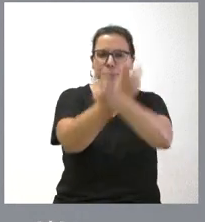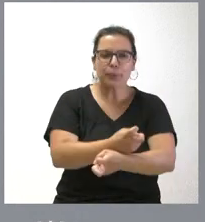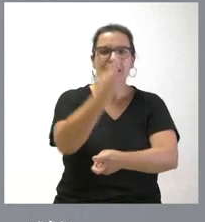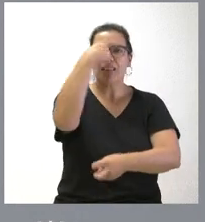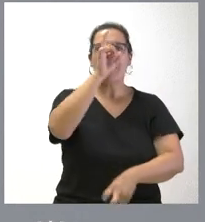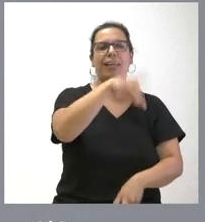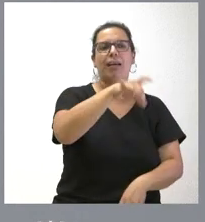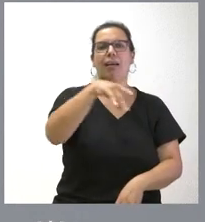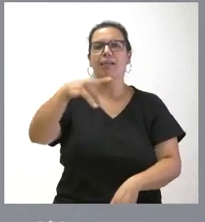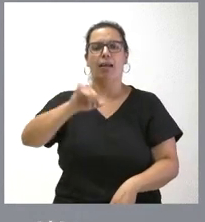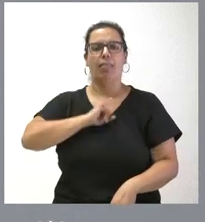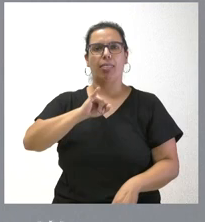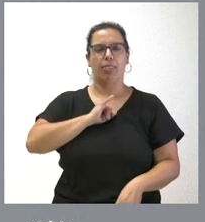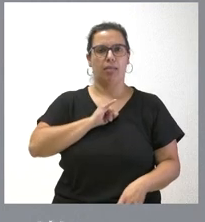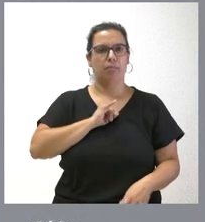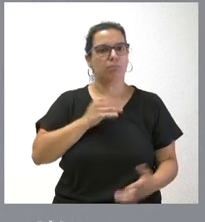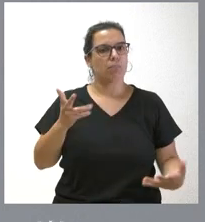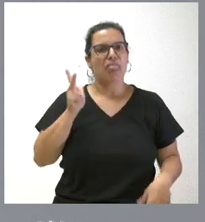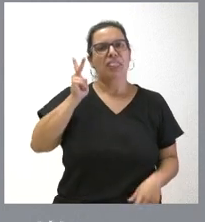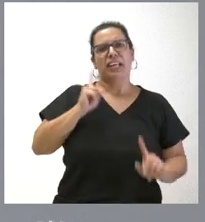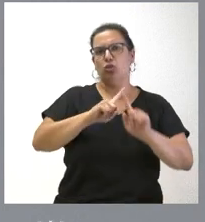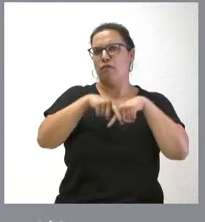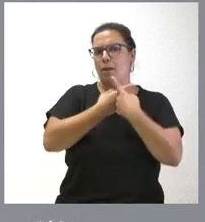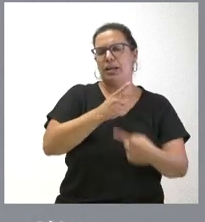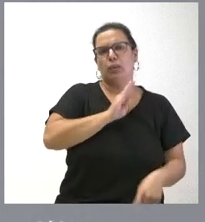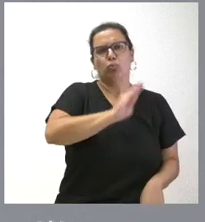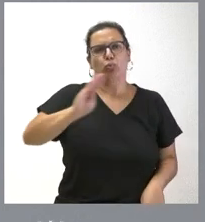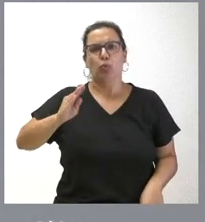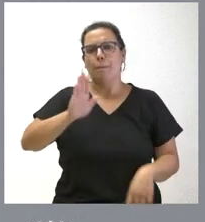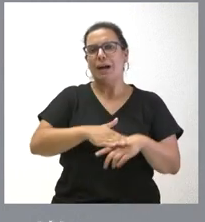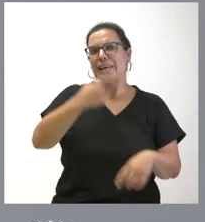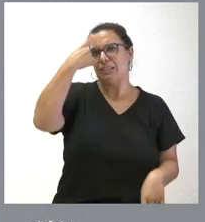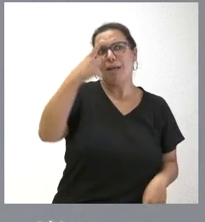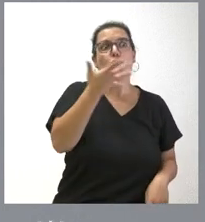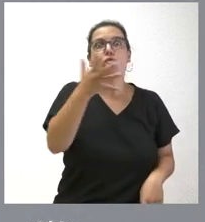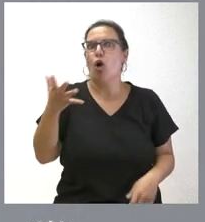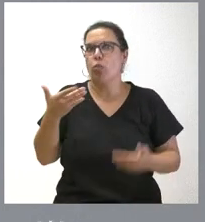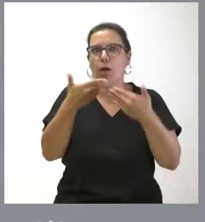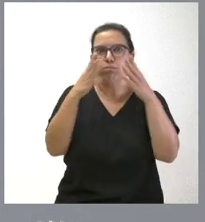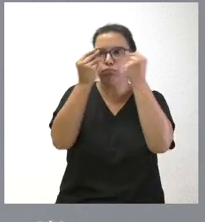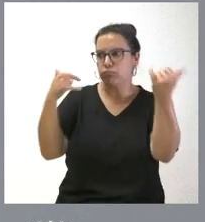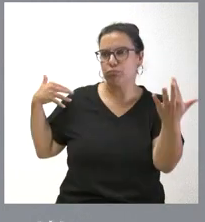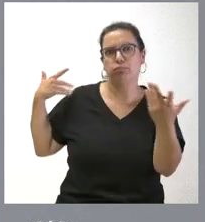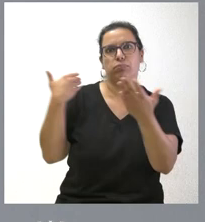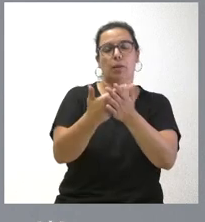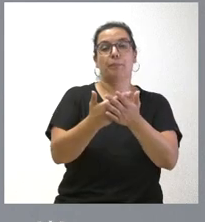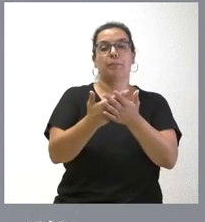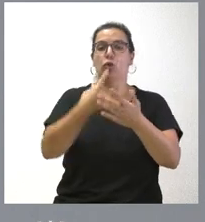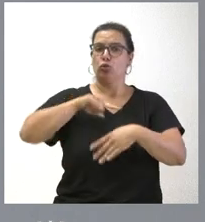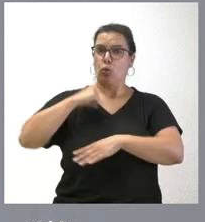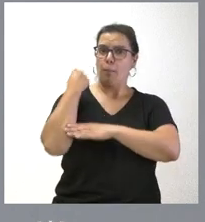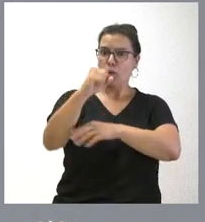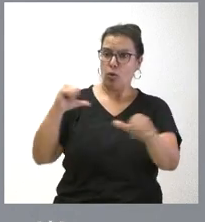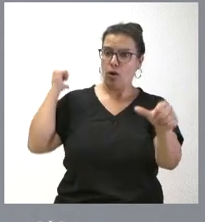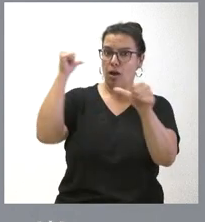de estas fosas el derecho que tienen muchas personas de conocer dónde están sus sedes queridos y no solamente lo hemos apoyado sino